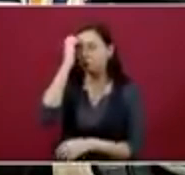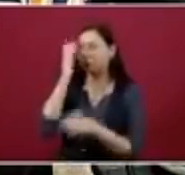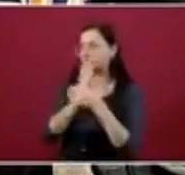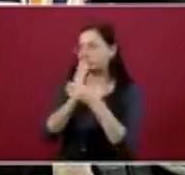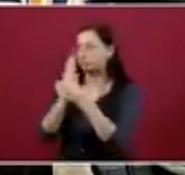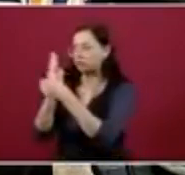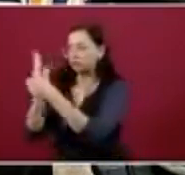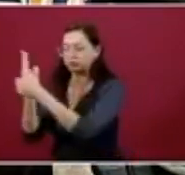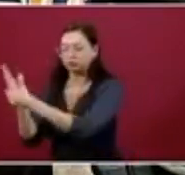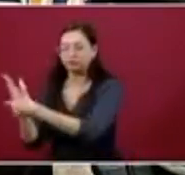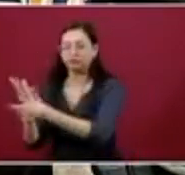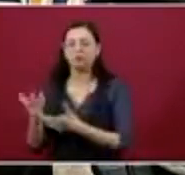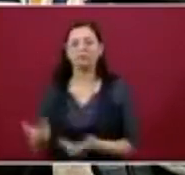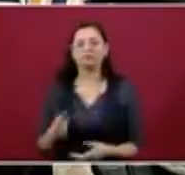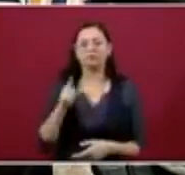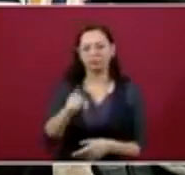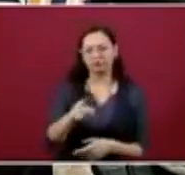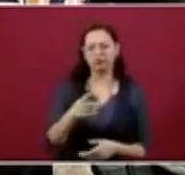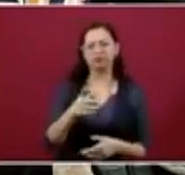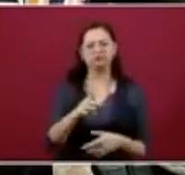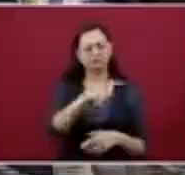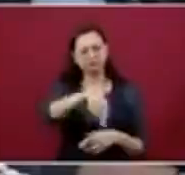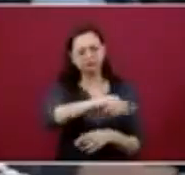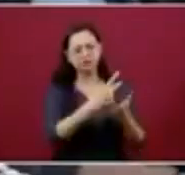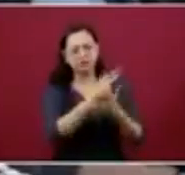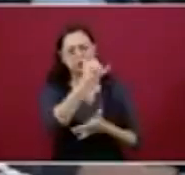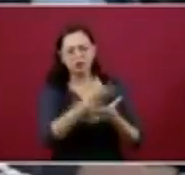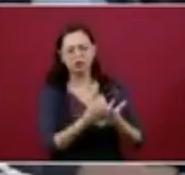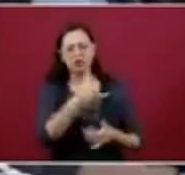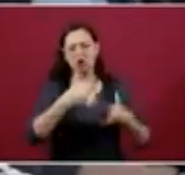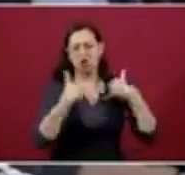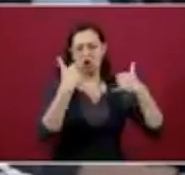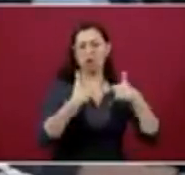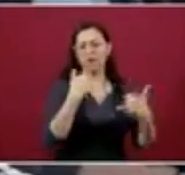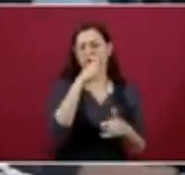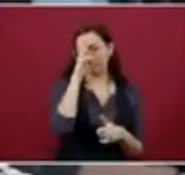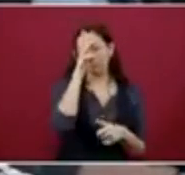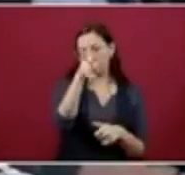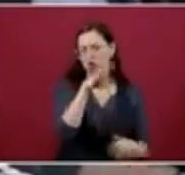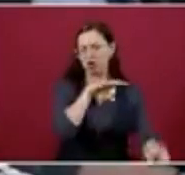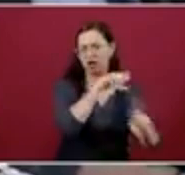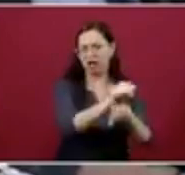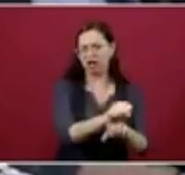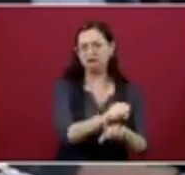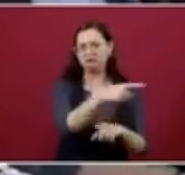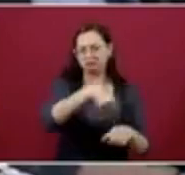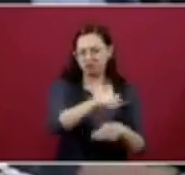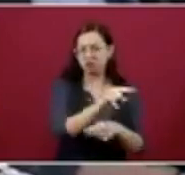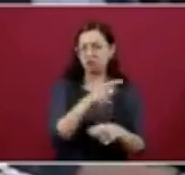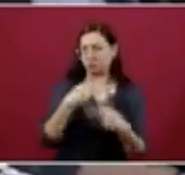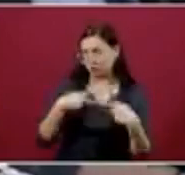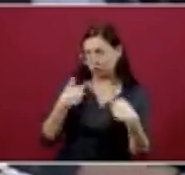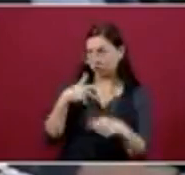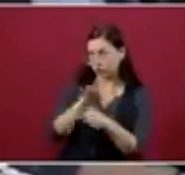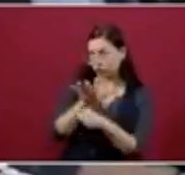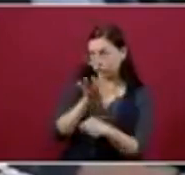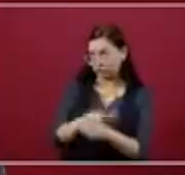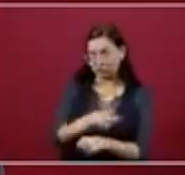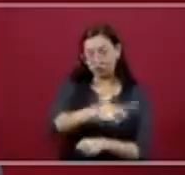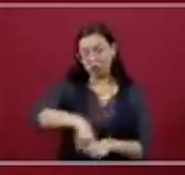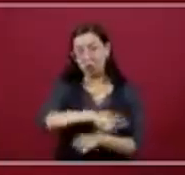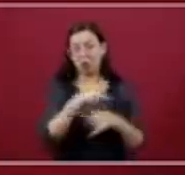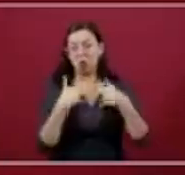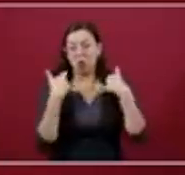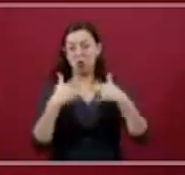dice que va a disponer de jóvenes construyendo el futuro. ¿Bastará con eso? ¿Bastará, le pregunto al director, con jóvenes